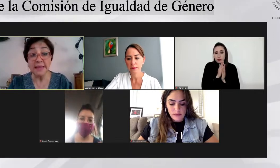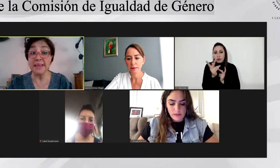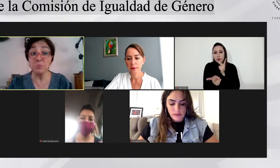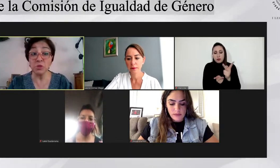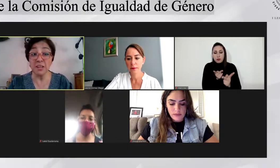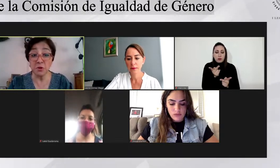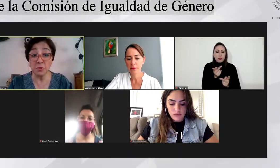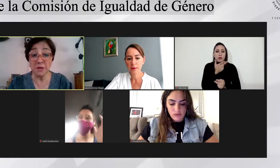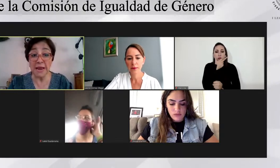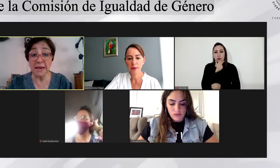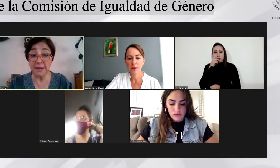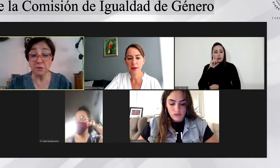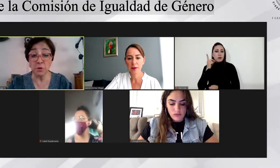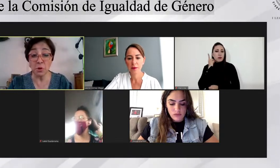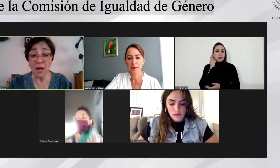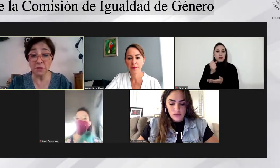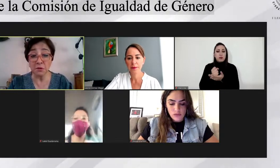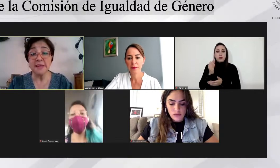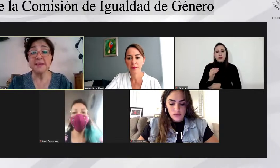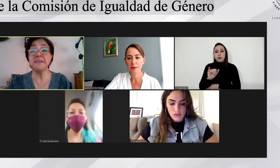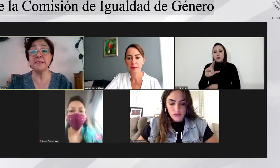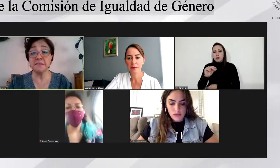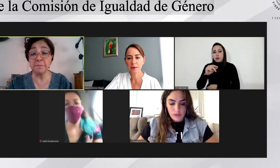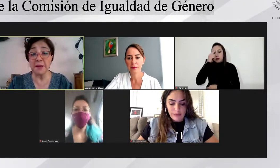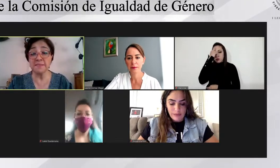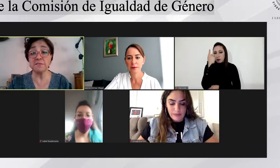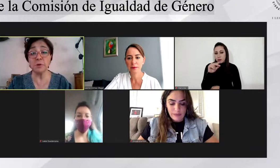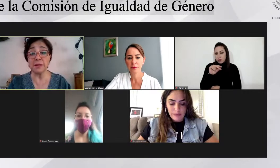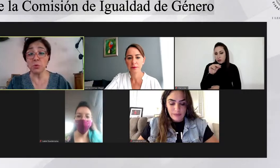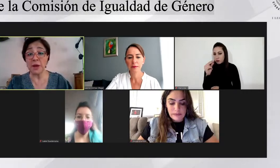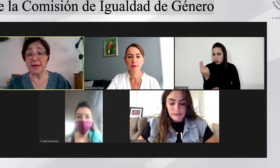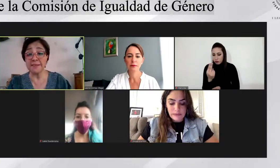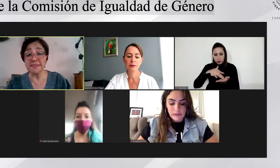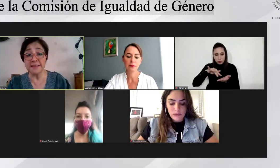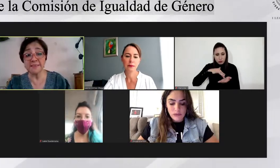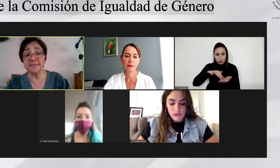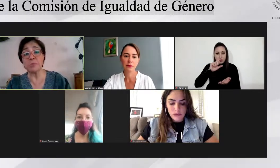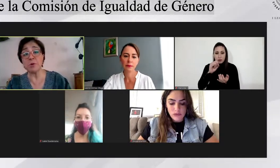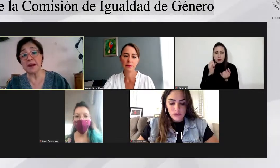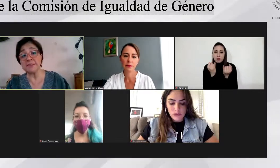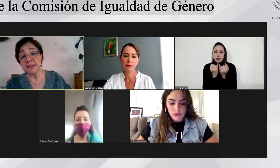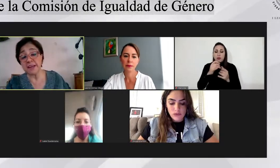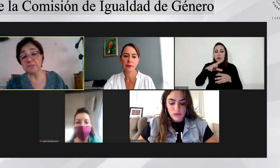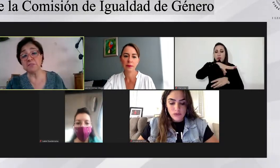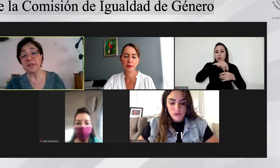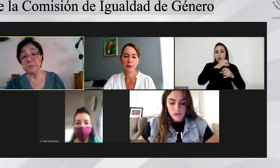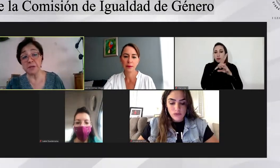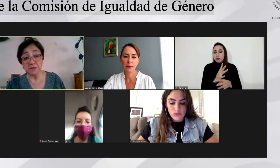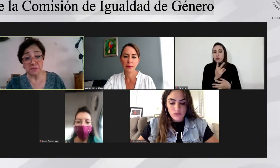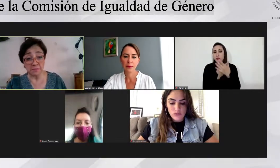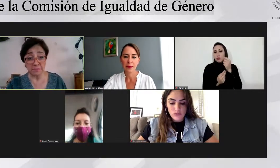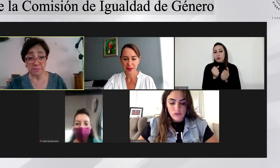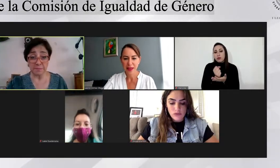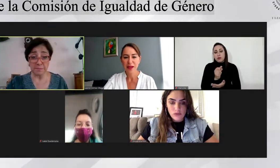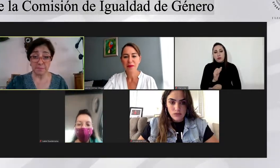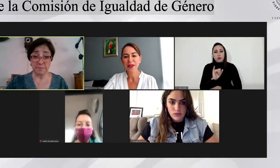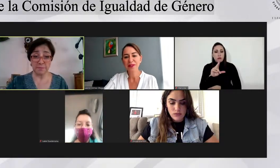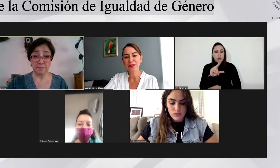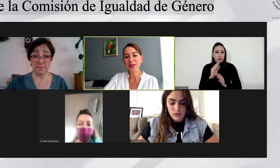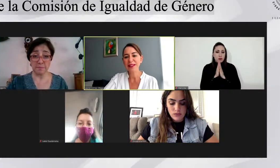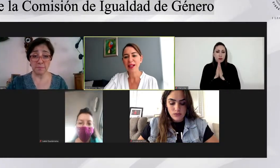integrantes en votación nominal y en un solo acto, dispensa su lectura y si es de aprobarse en sus términos.